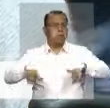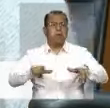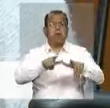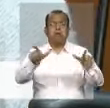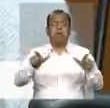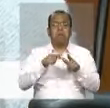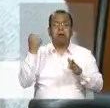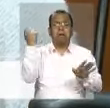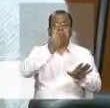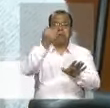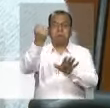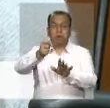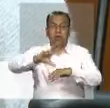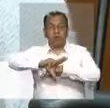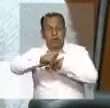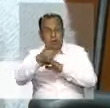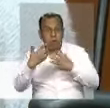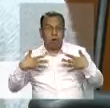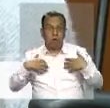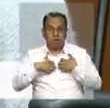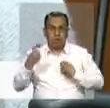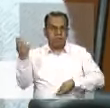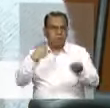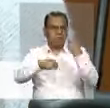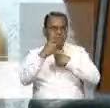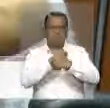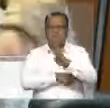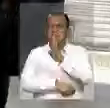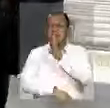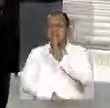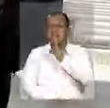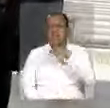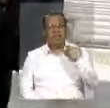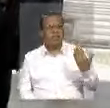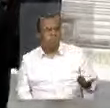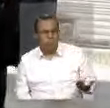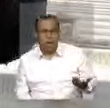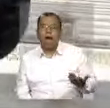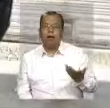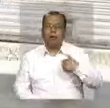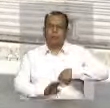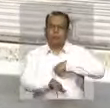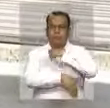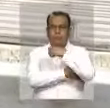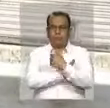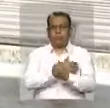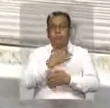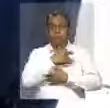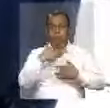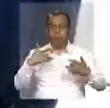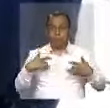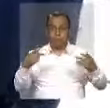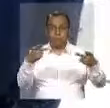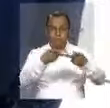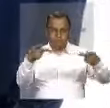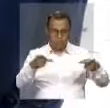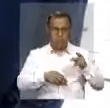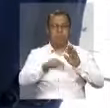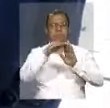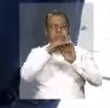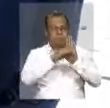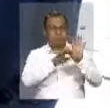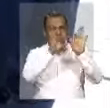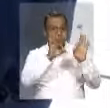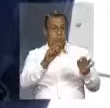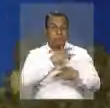potrero, se roban los animales, los matan y los venden. ¿Y quién controla eso? El ministro de Salud advirtió que estos centros deberán cumplir con las condiciones